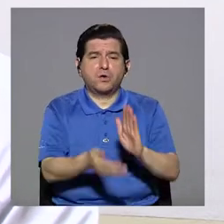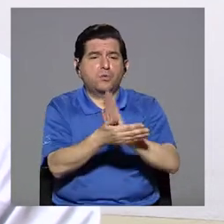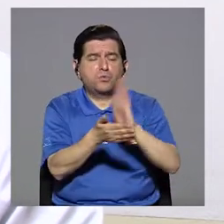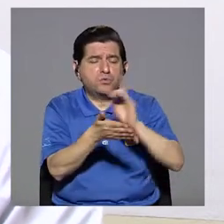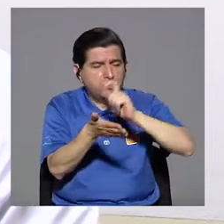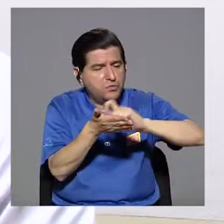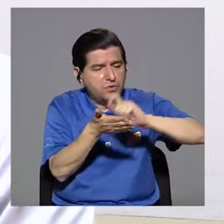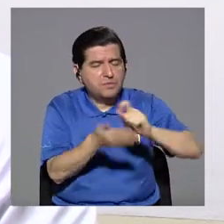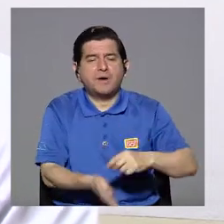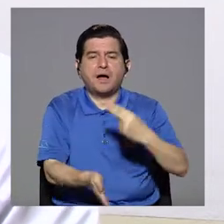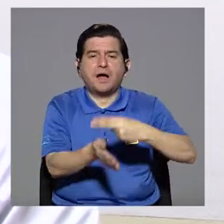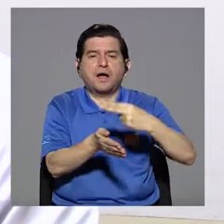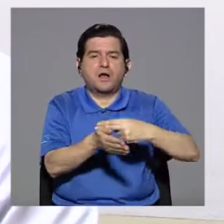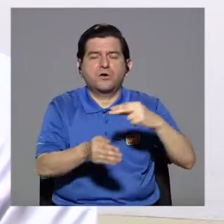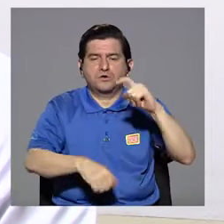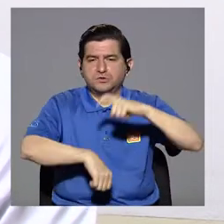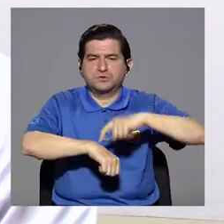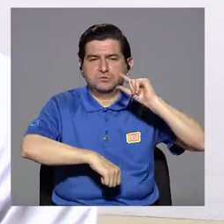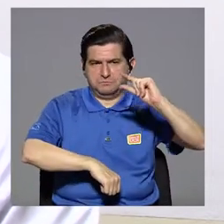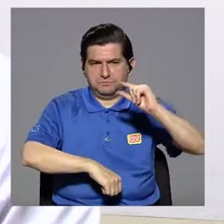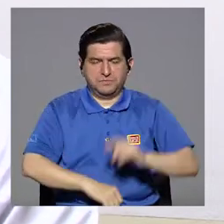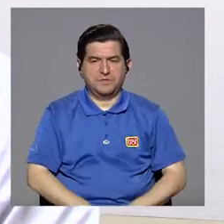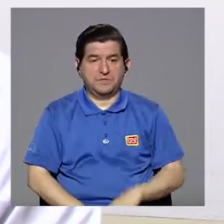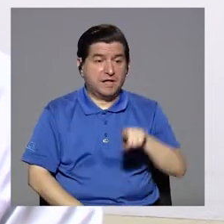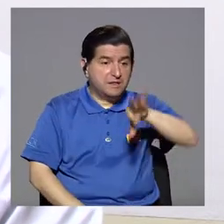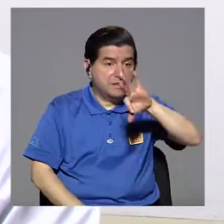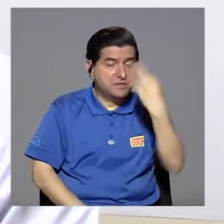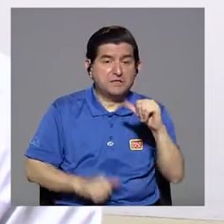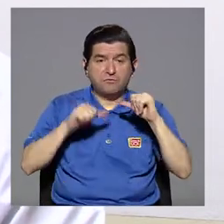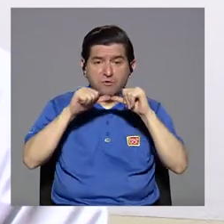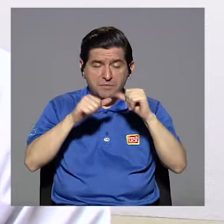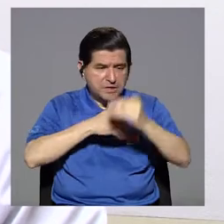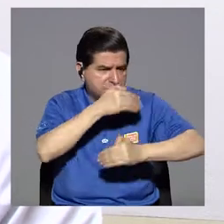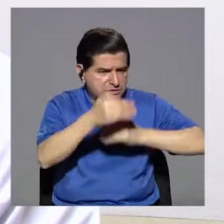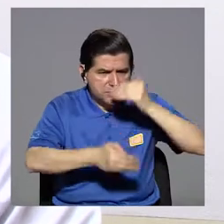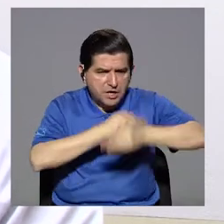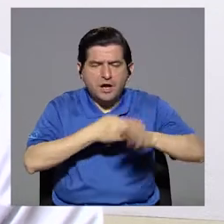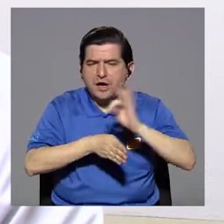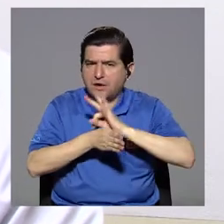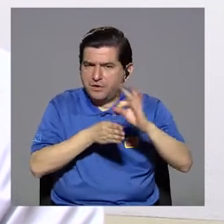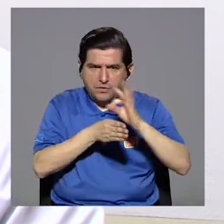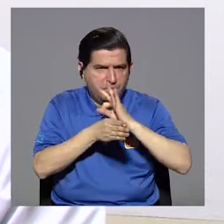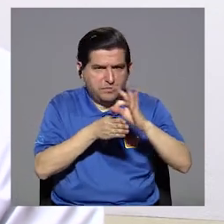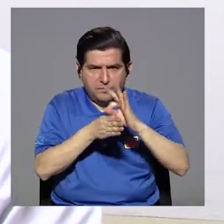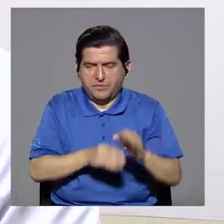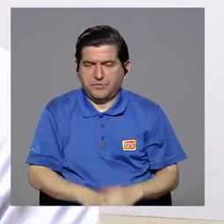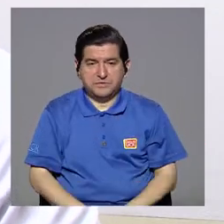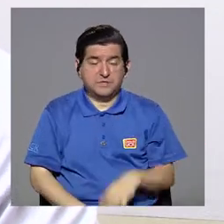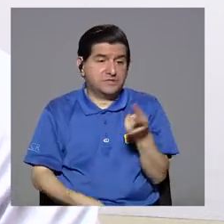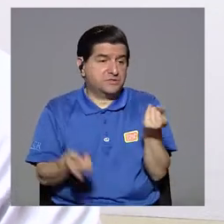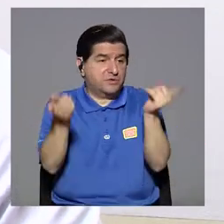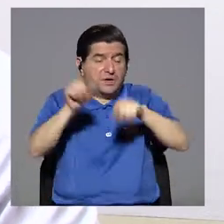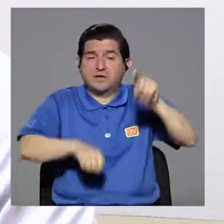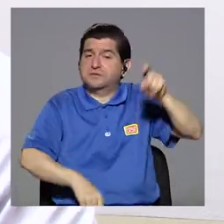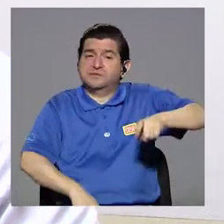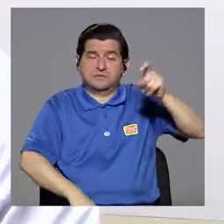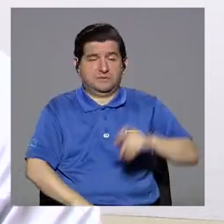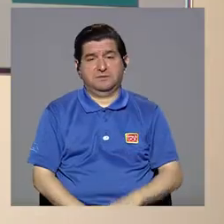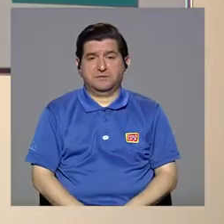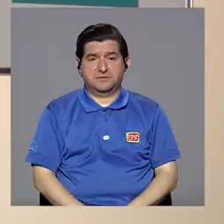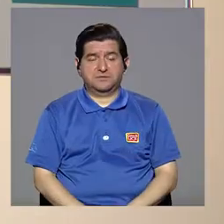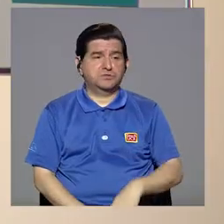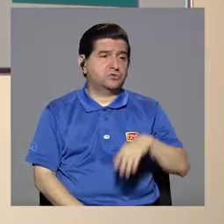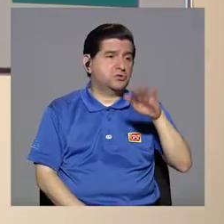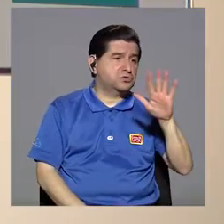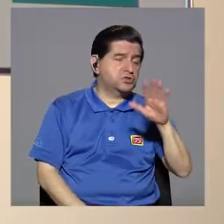referencia al hospital de día para que de esa manera puedan continuar el tratamiento y que sea lo necesario